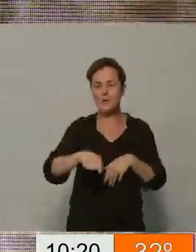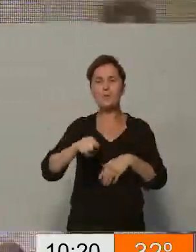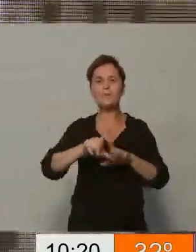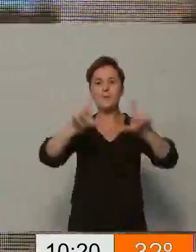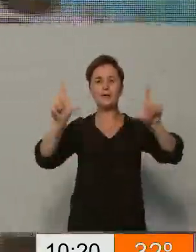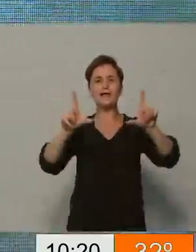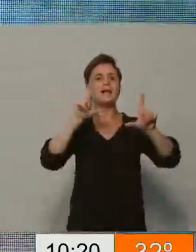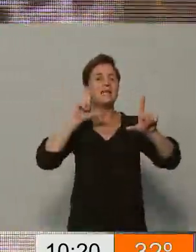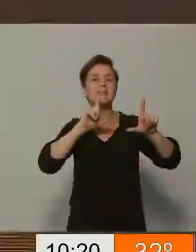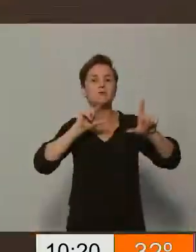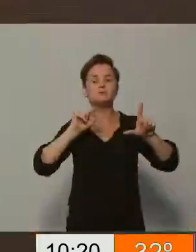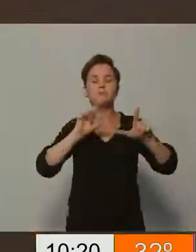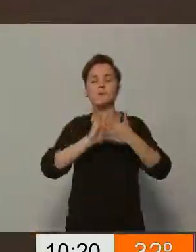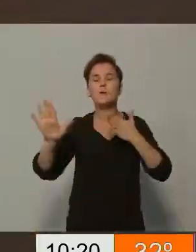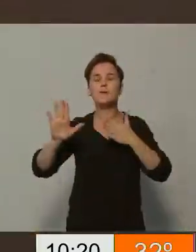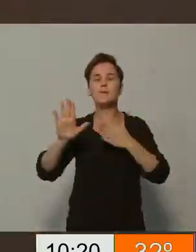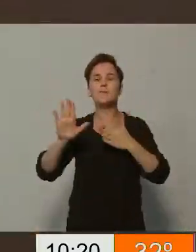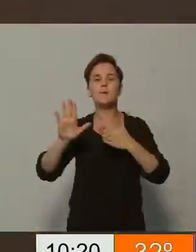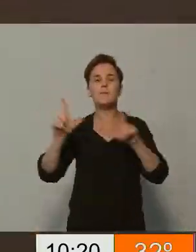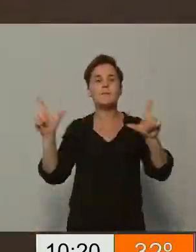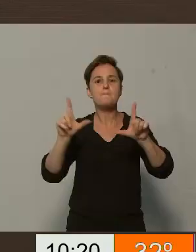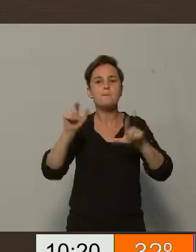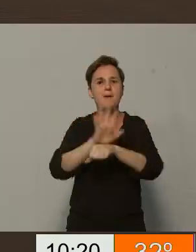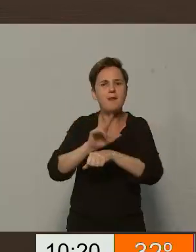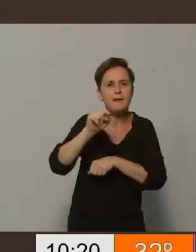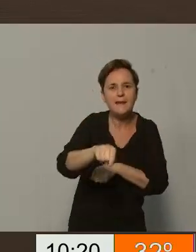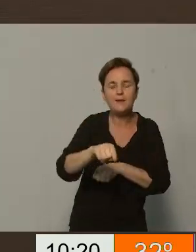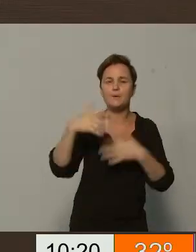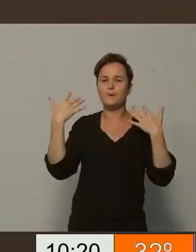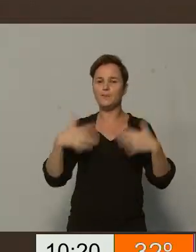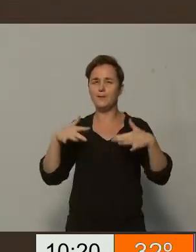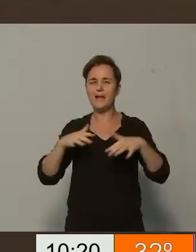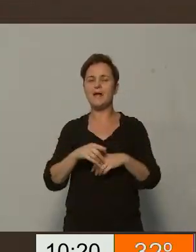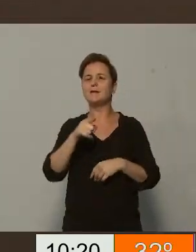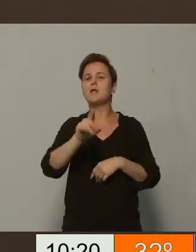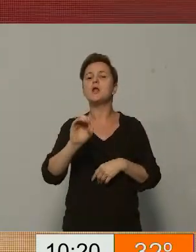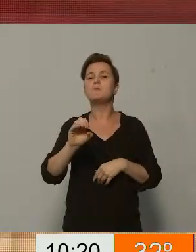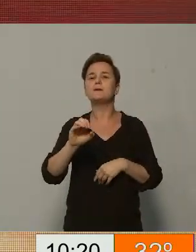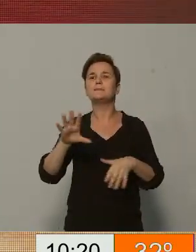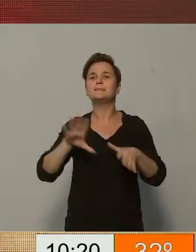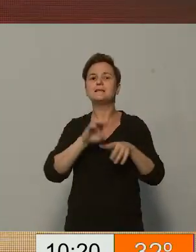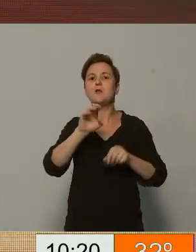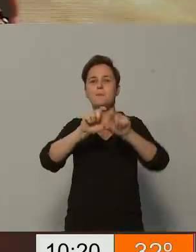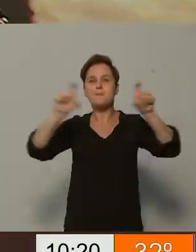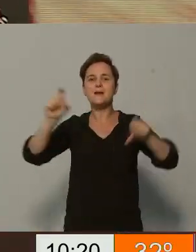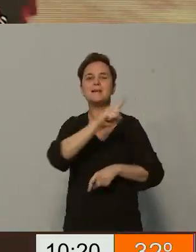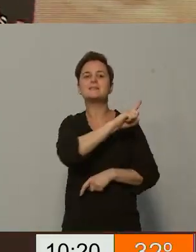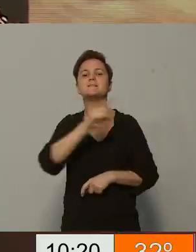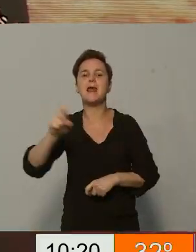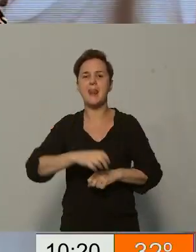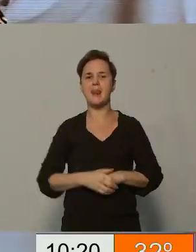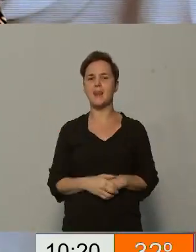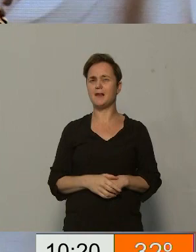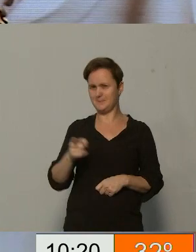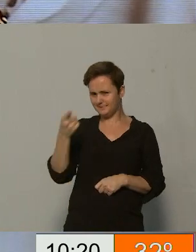Litus TV, un documental de ficción, una docuficción, que se llama Los 100. ¿Qué me puedes decir al respecto